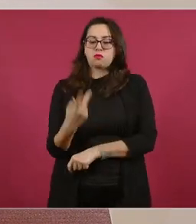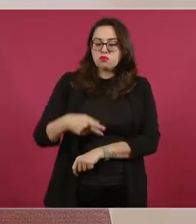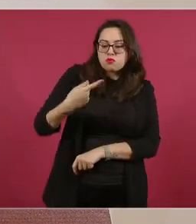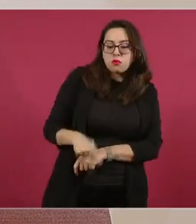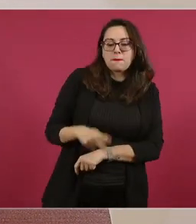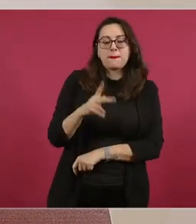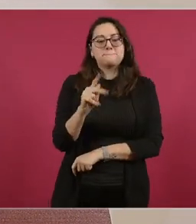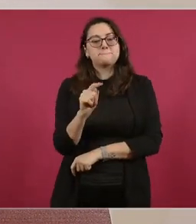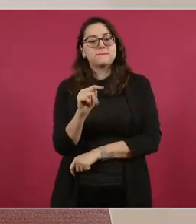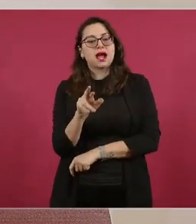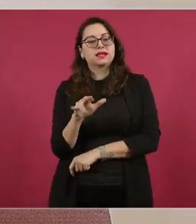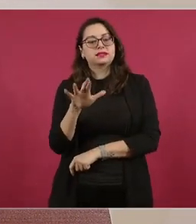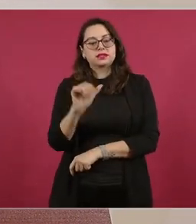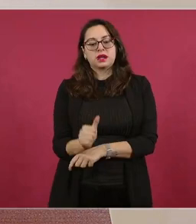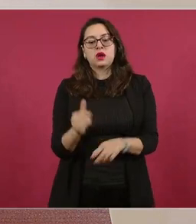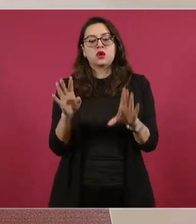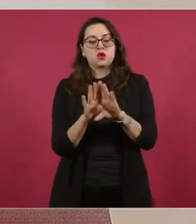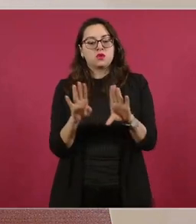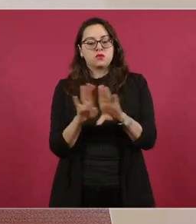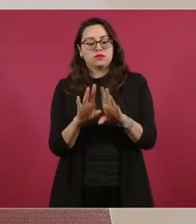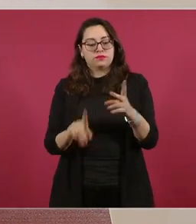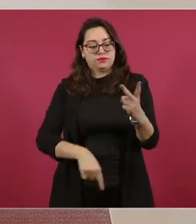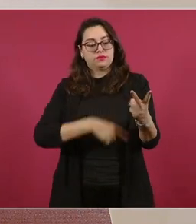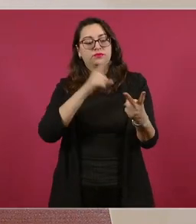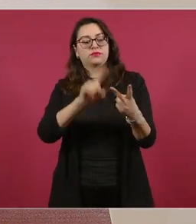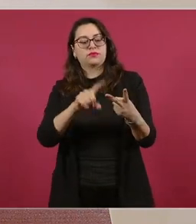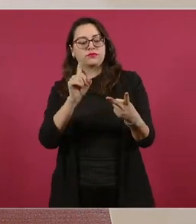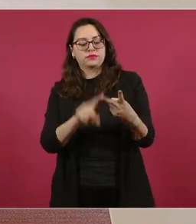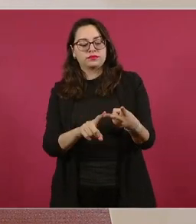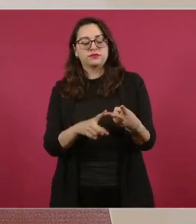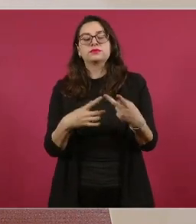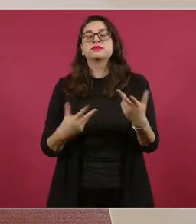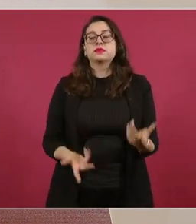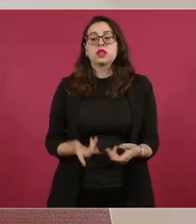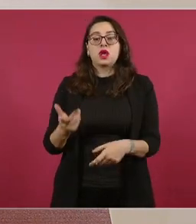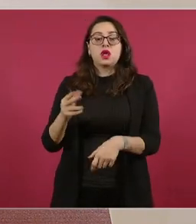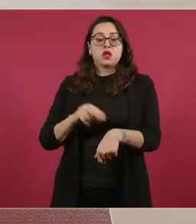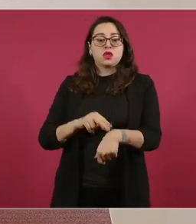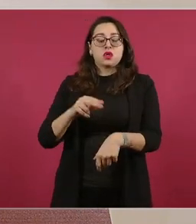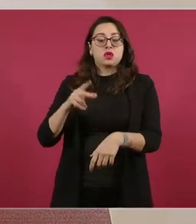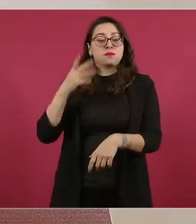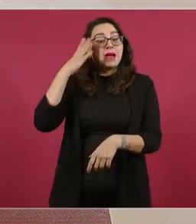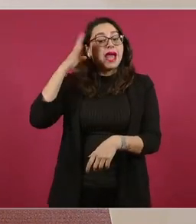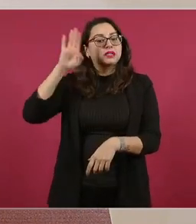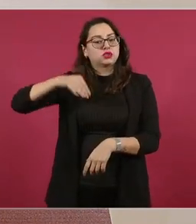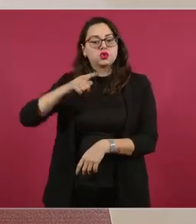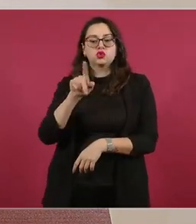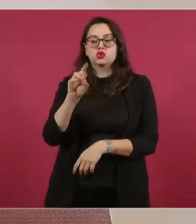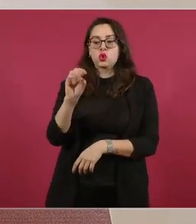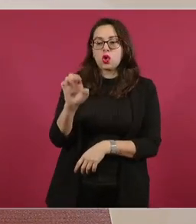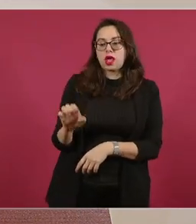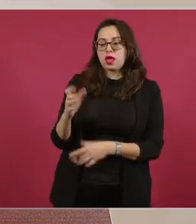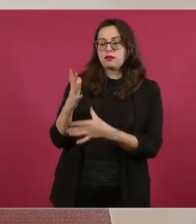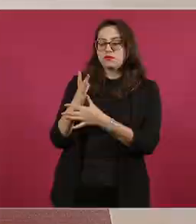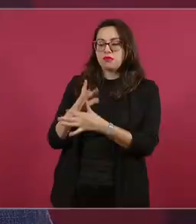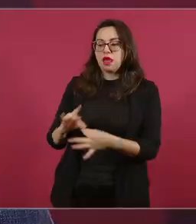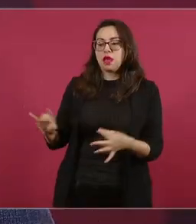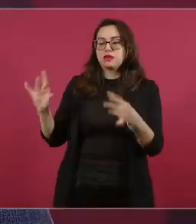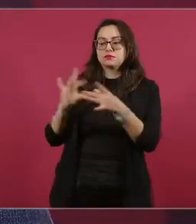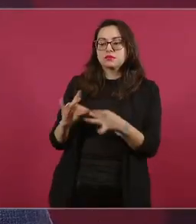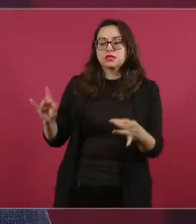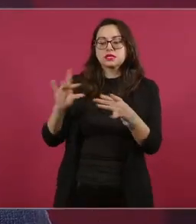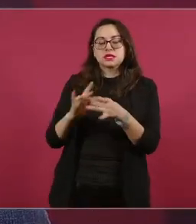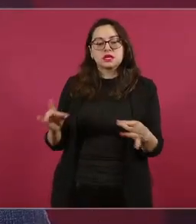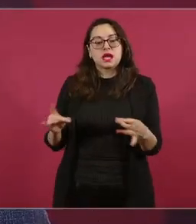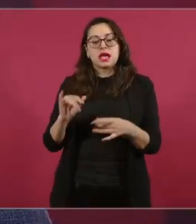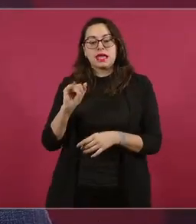nos seguirá informando de los logros del IMSS Bienestar para atender a los mexicanos sin seguridad social, y en esta